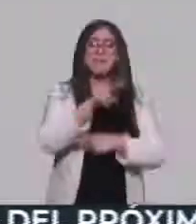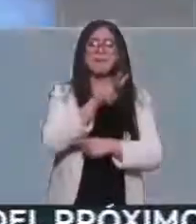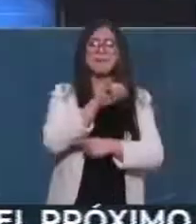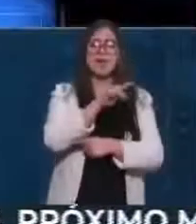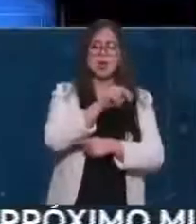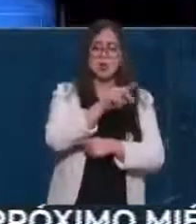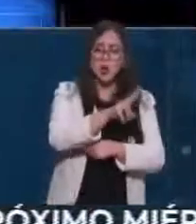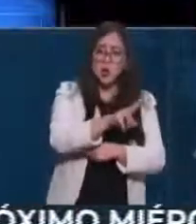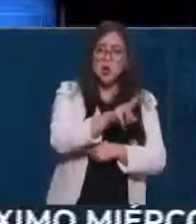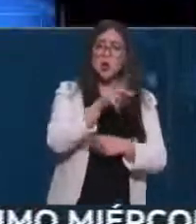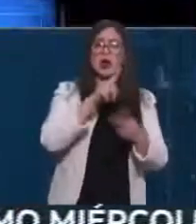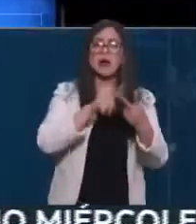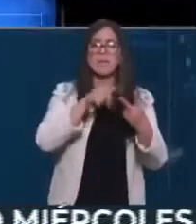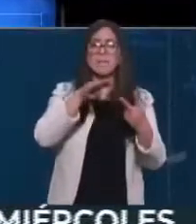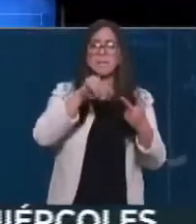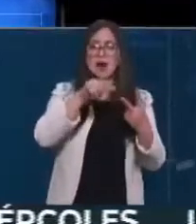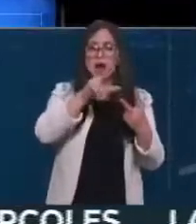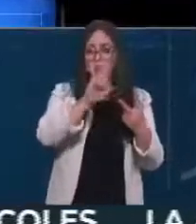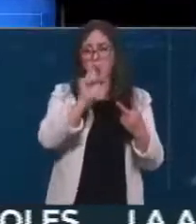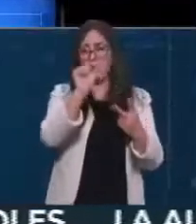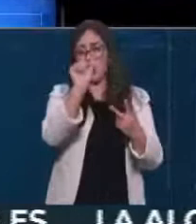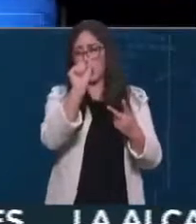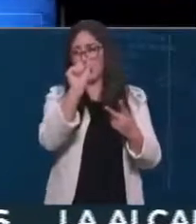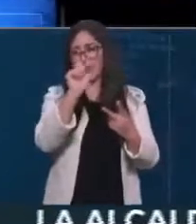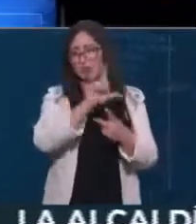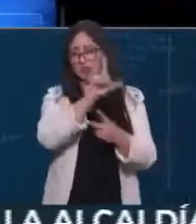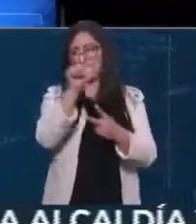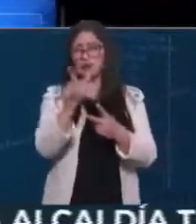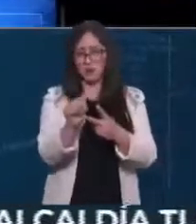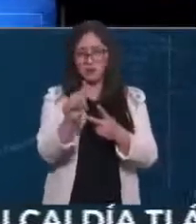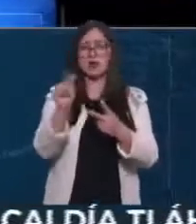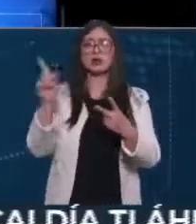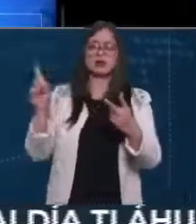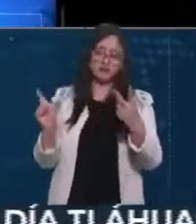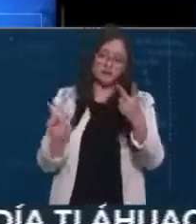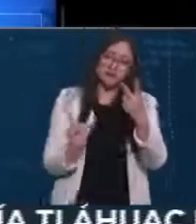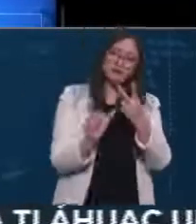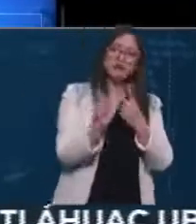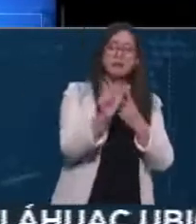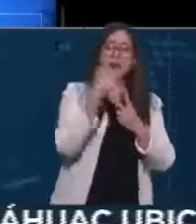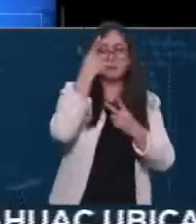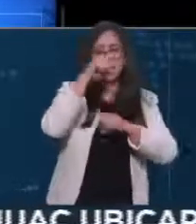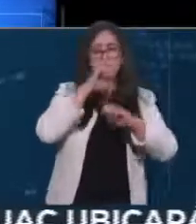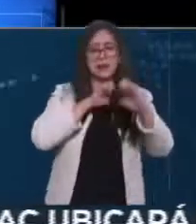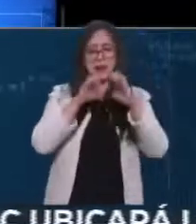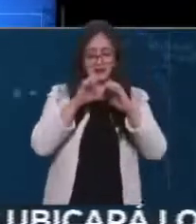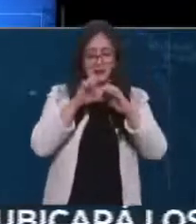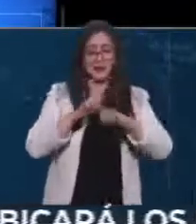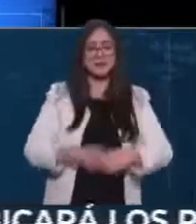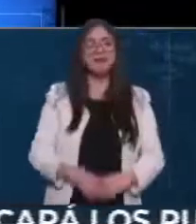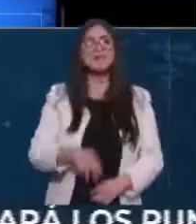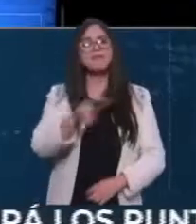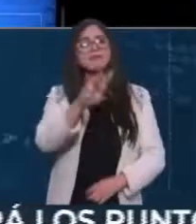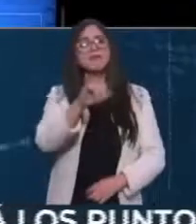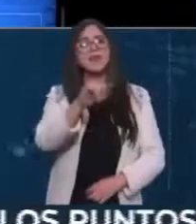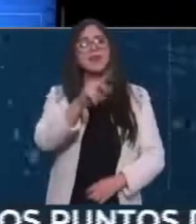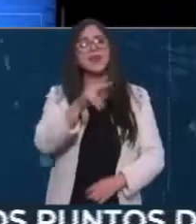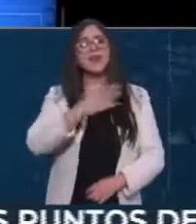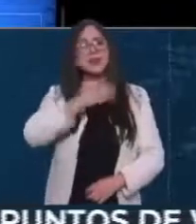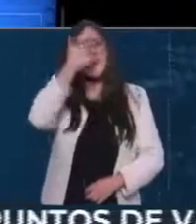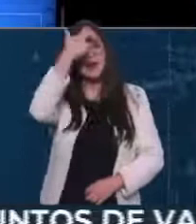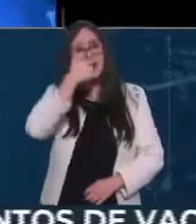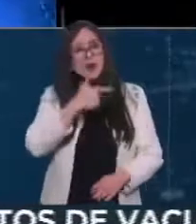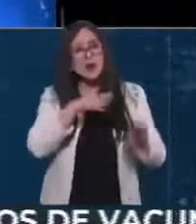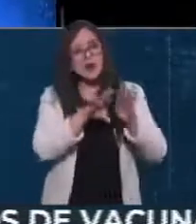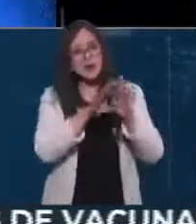Aramburu, y Mario Campa va a llegar un poquito más tarde aquí. Lo esperamos. Víctor, ¿cómo estás? Muy buenas noches. Pues vamos a entrarle a